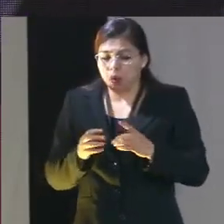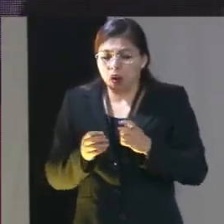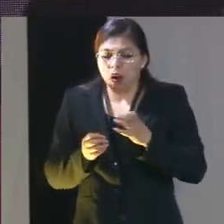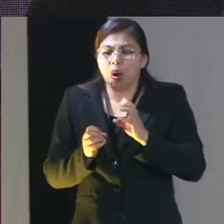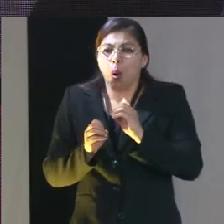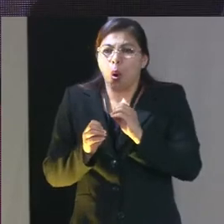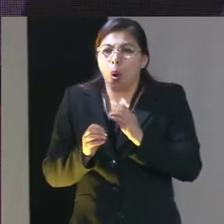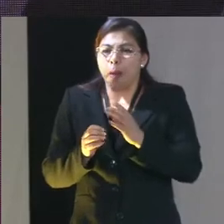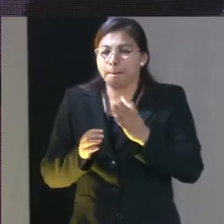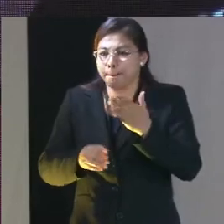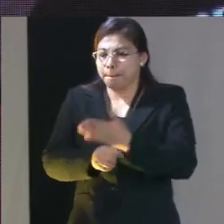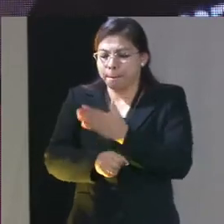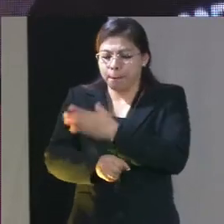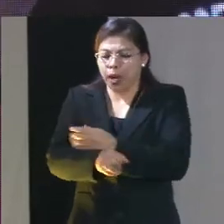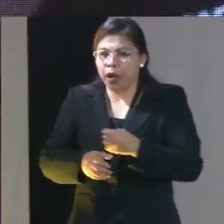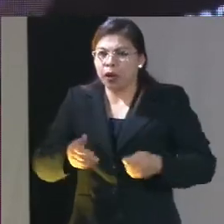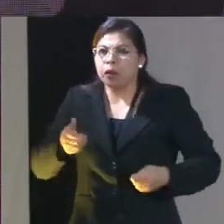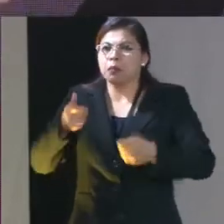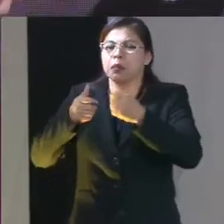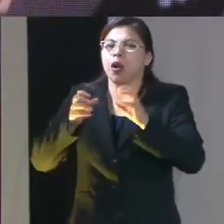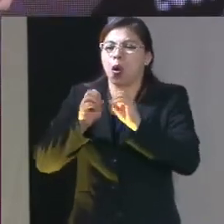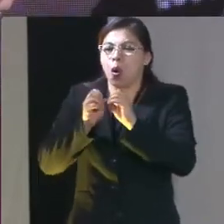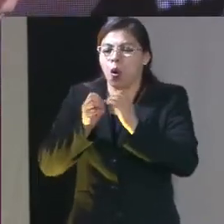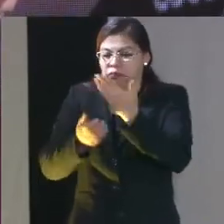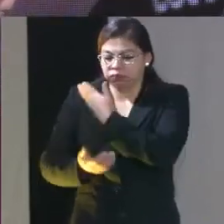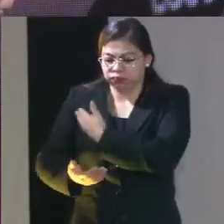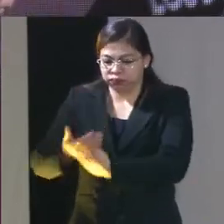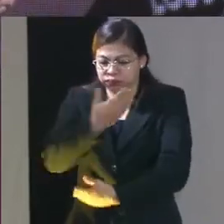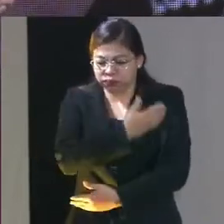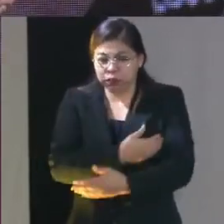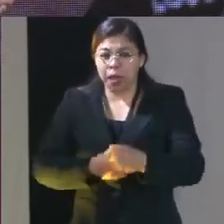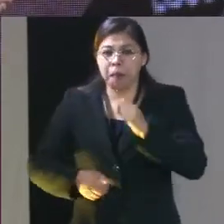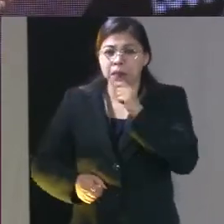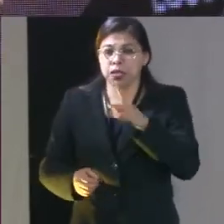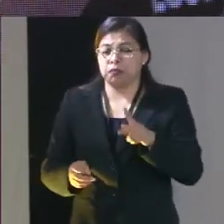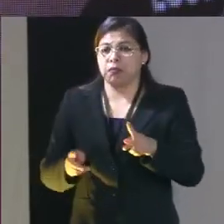o empalarlos, o descuartizarlos en la plaza pública?